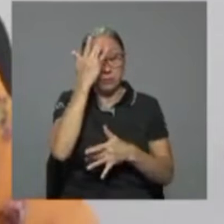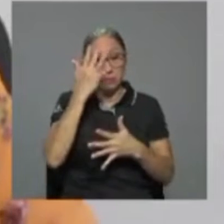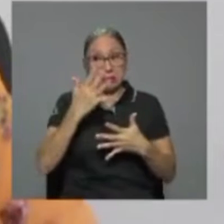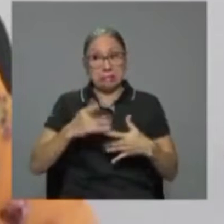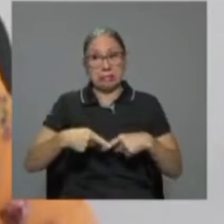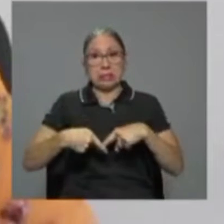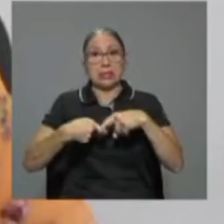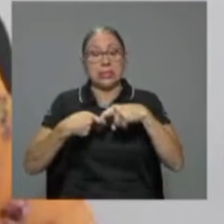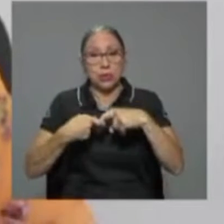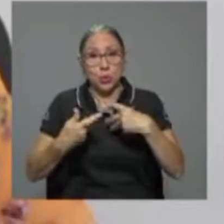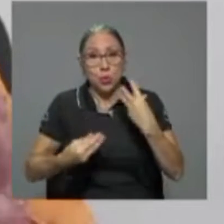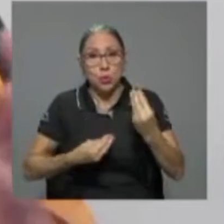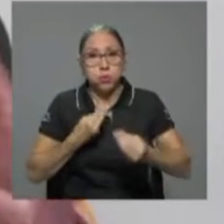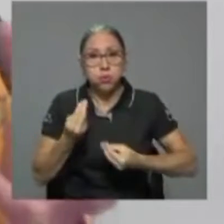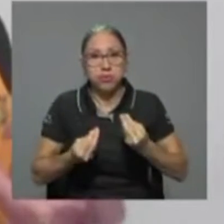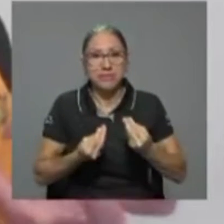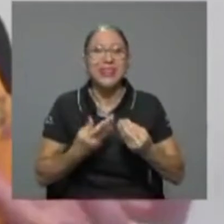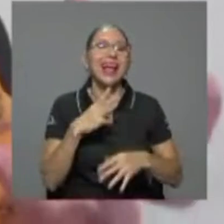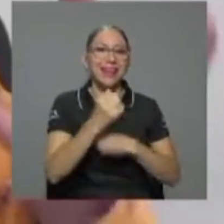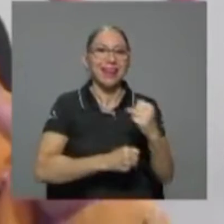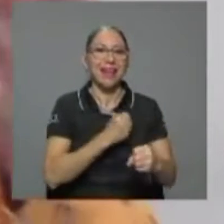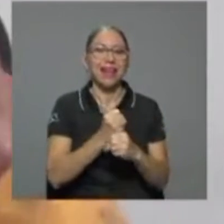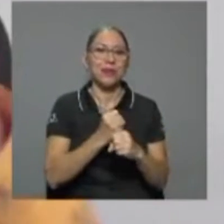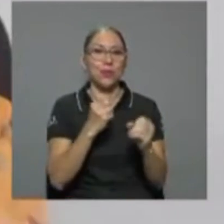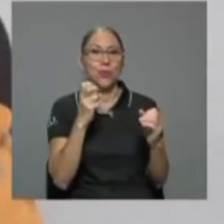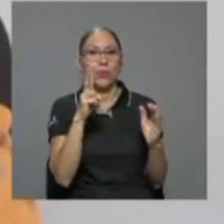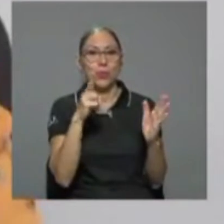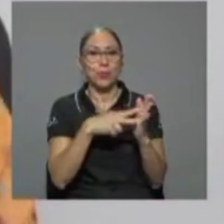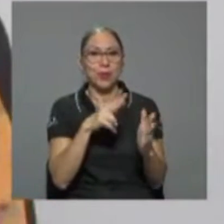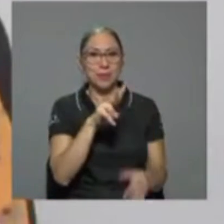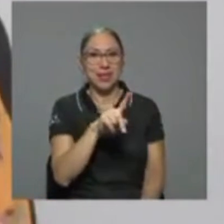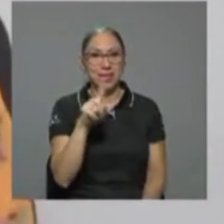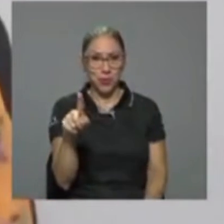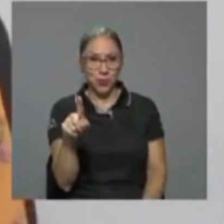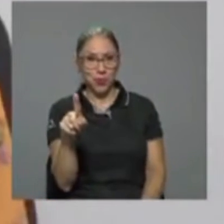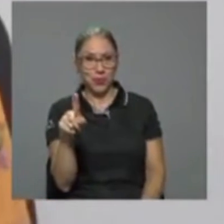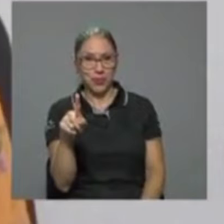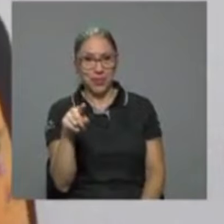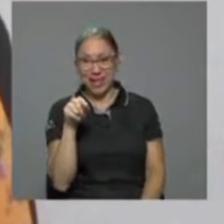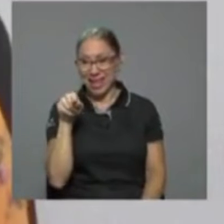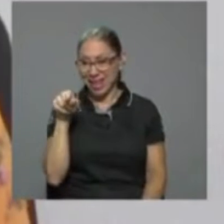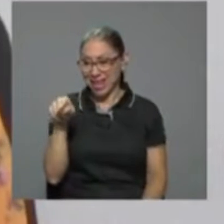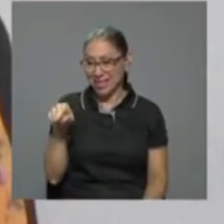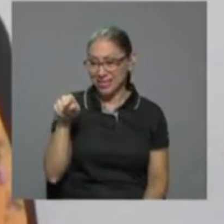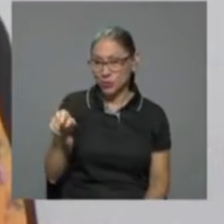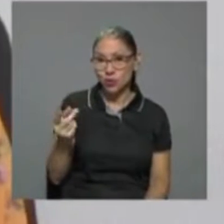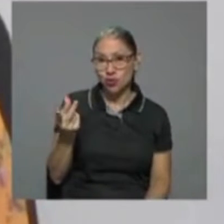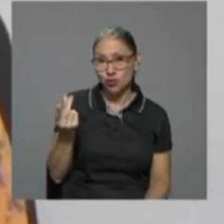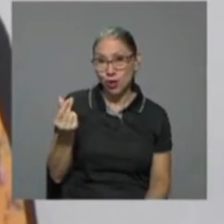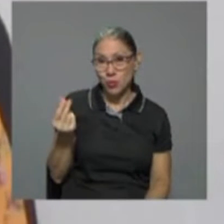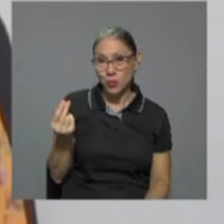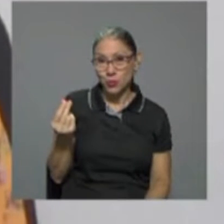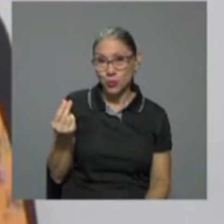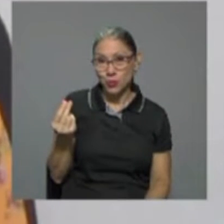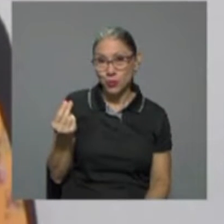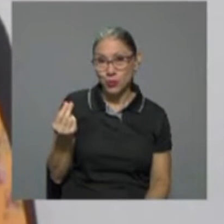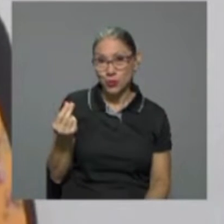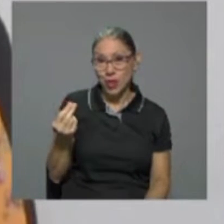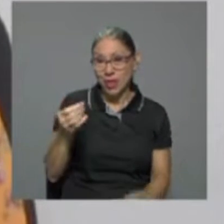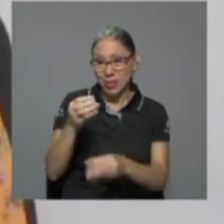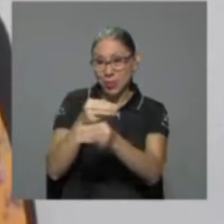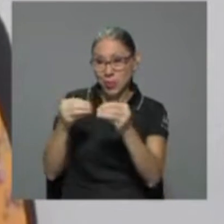año 2021, estos recursos que se incorporan de los órganos